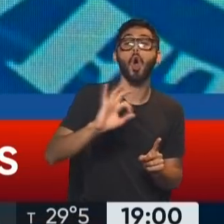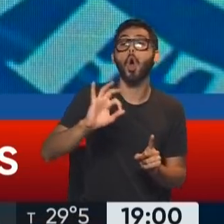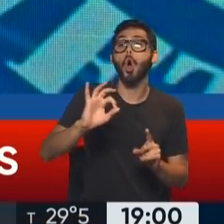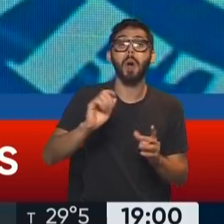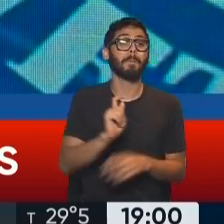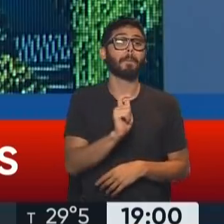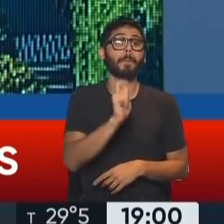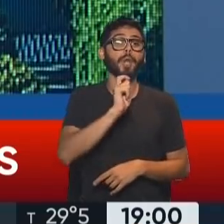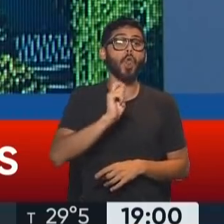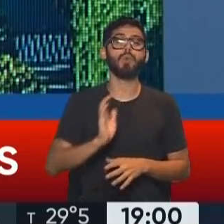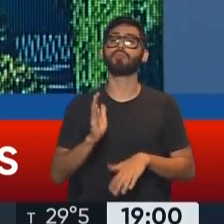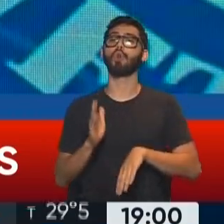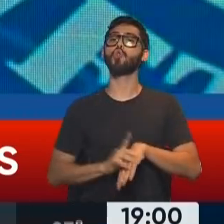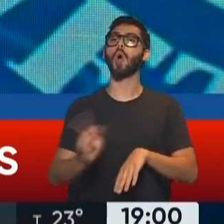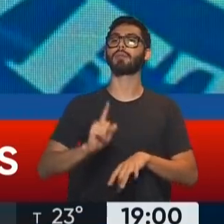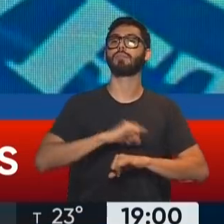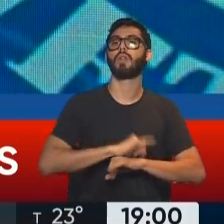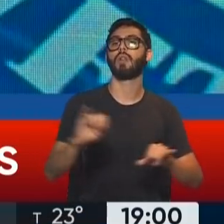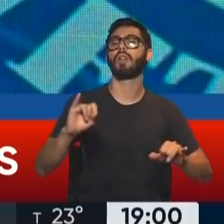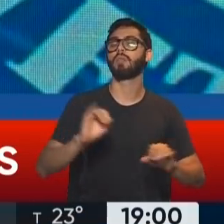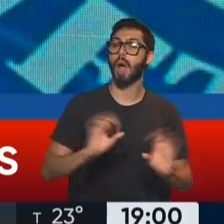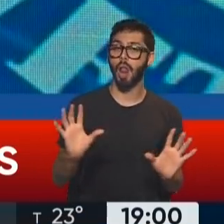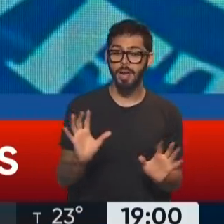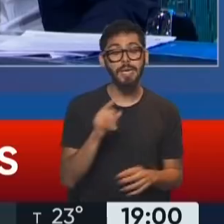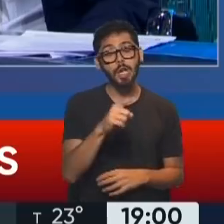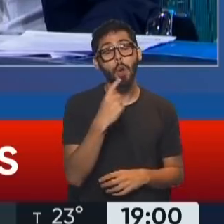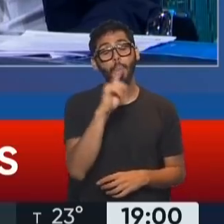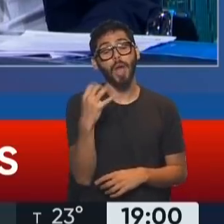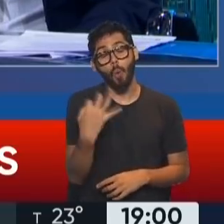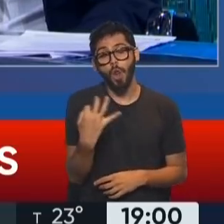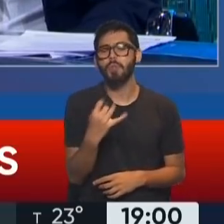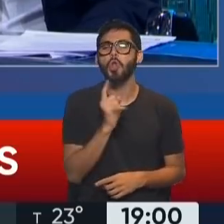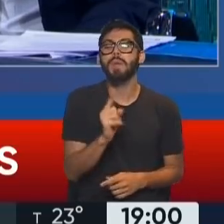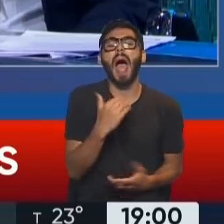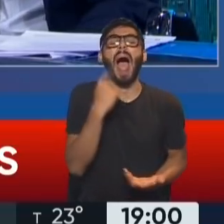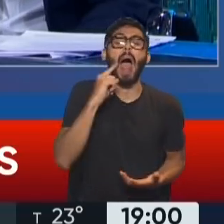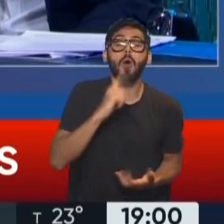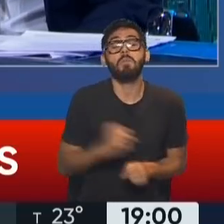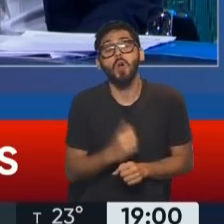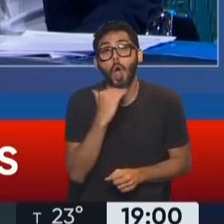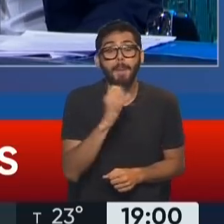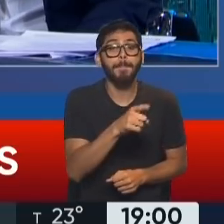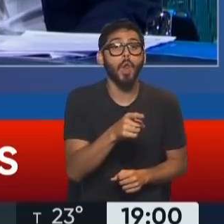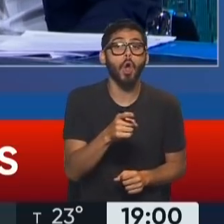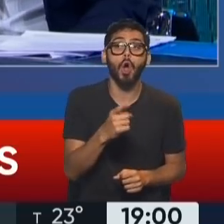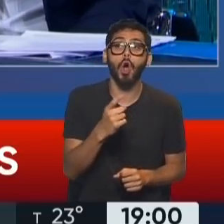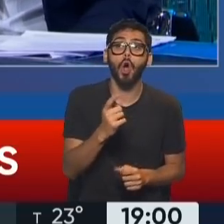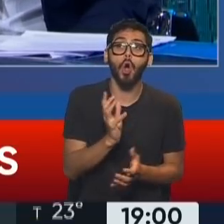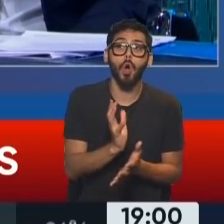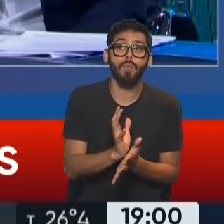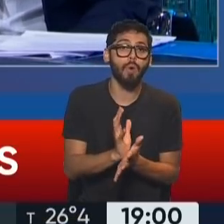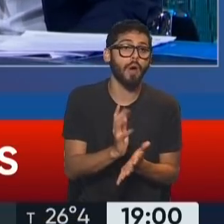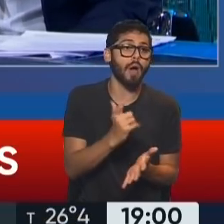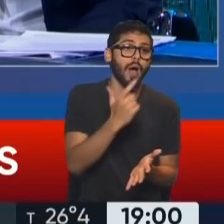el periodismo y poca responsabilidad a la hora de contar una noticia? Es una muy buena pregunta. Yo no sé si es adrede, pero de lo que estoy seguro es que es funcional y ha sido históricamente